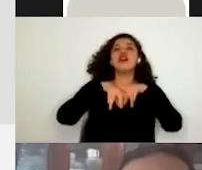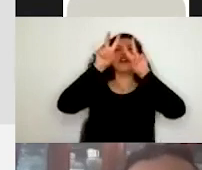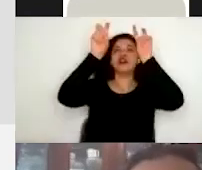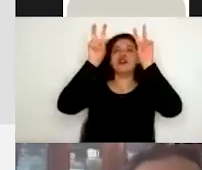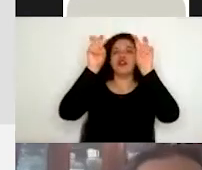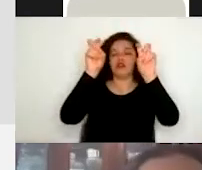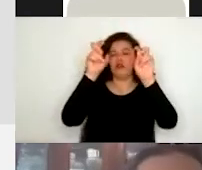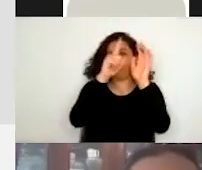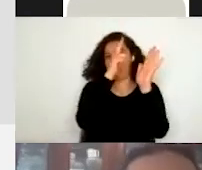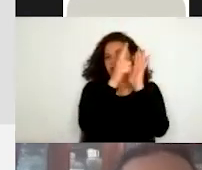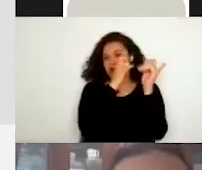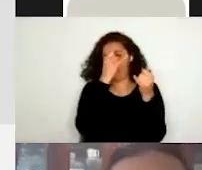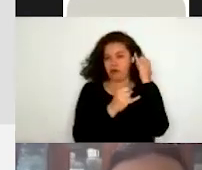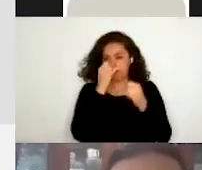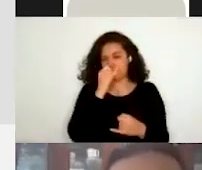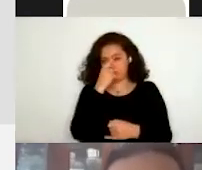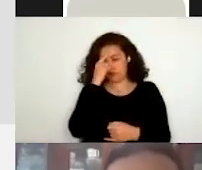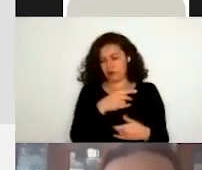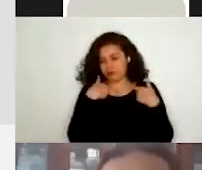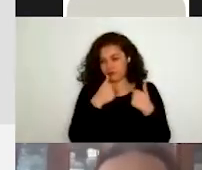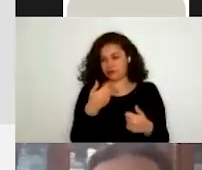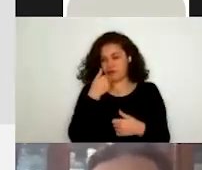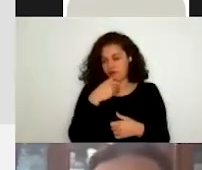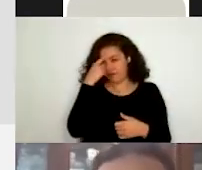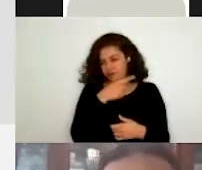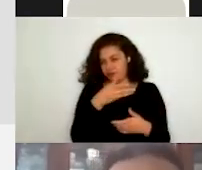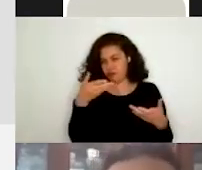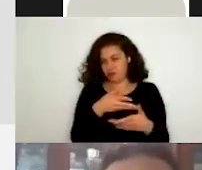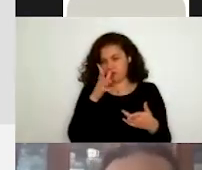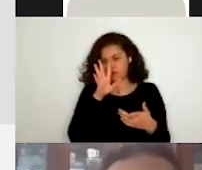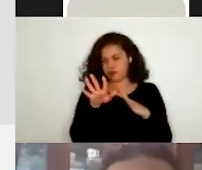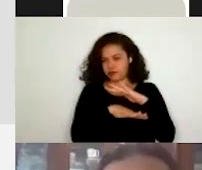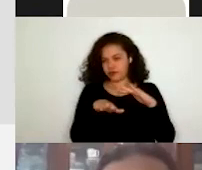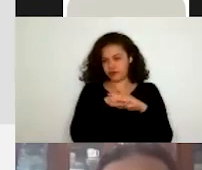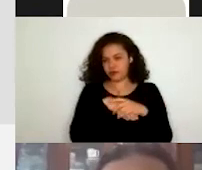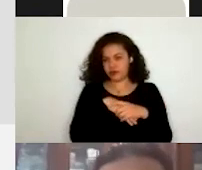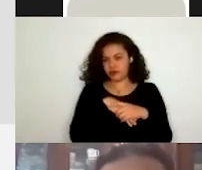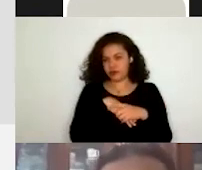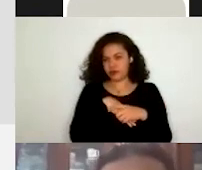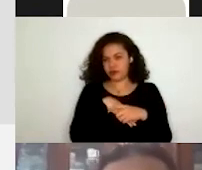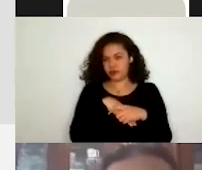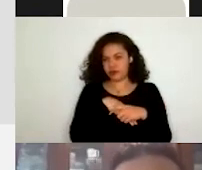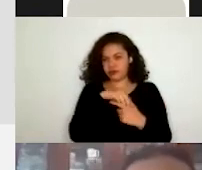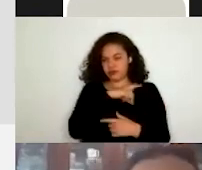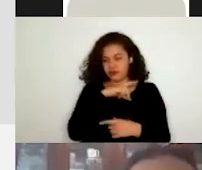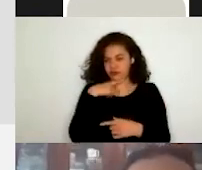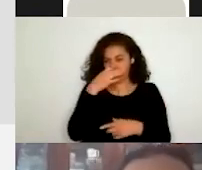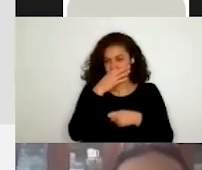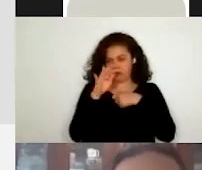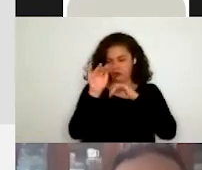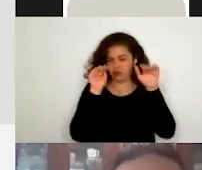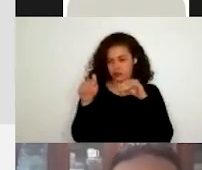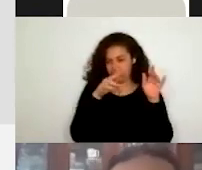Nos comentan los términos. Para la correcta interpretación de los presentes términos de referencia, deberán consultarse los siguientes